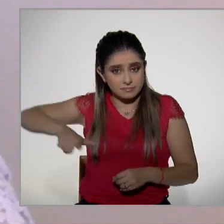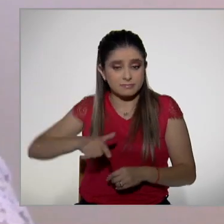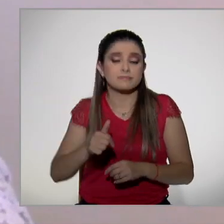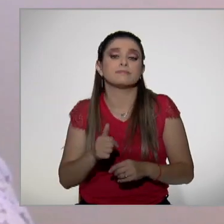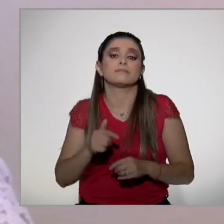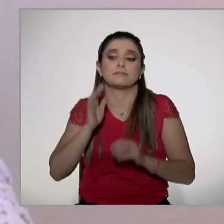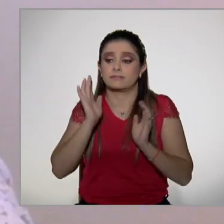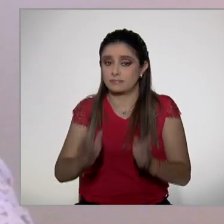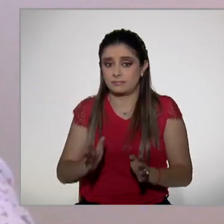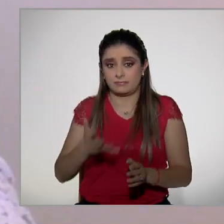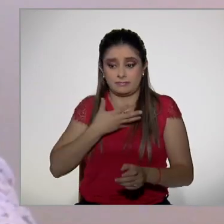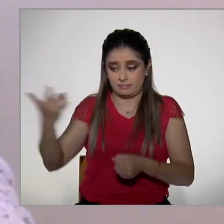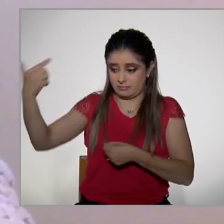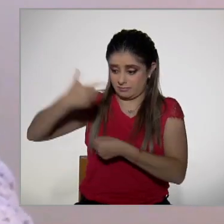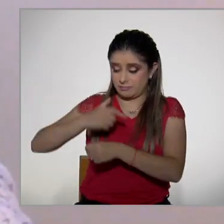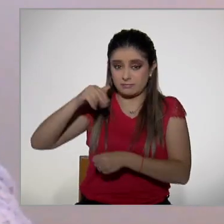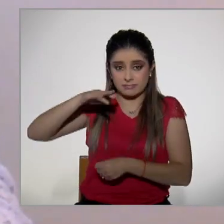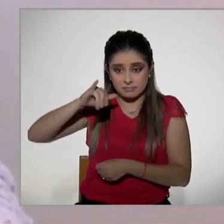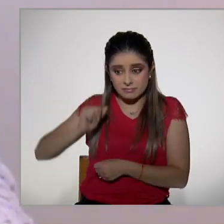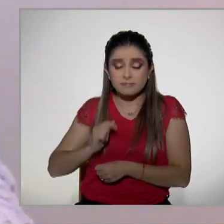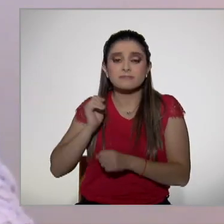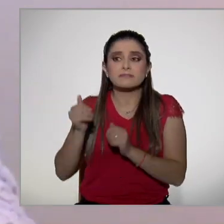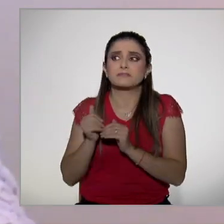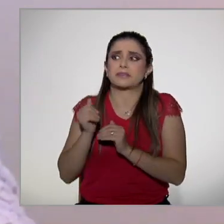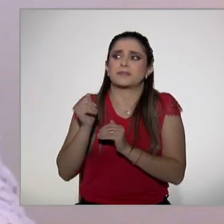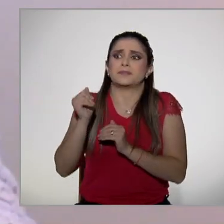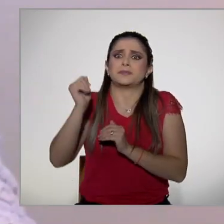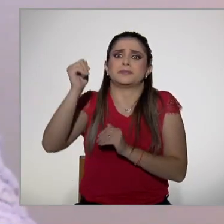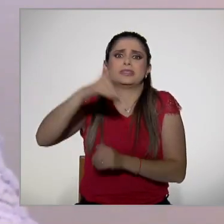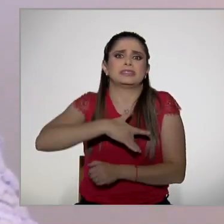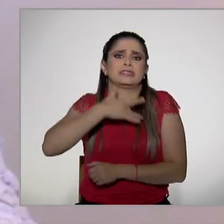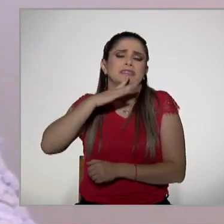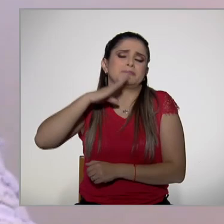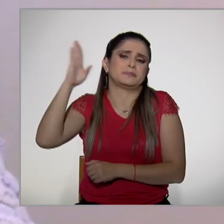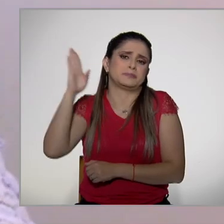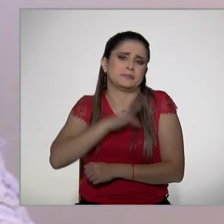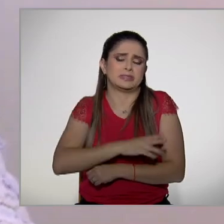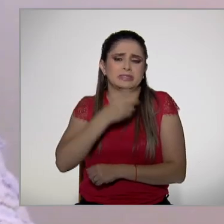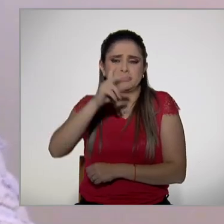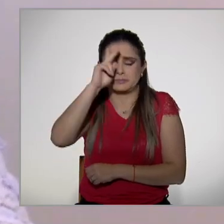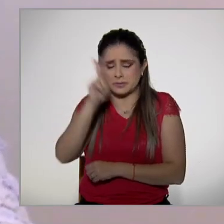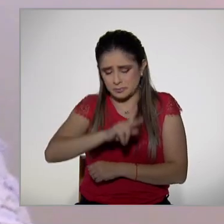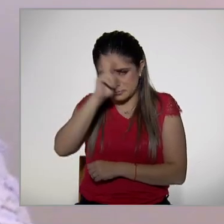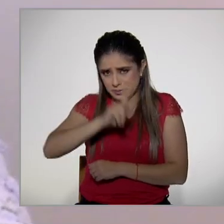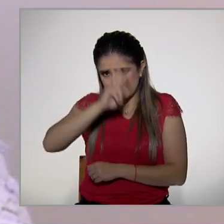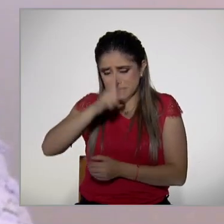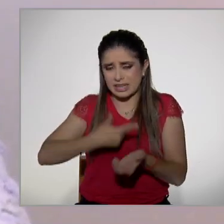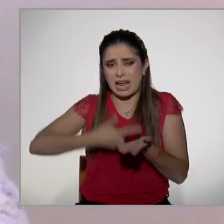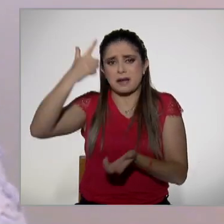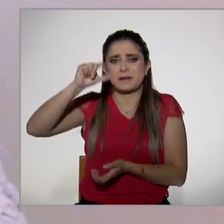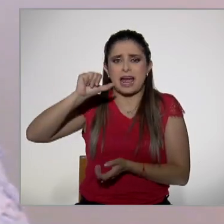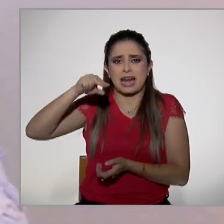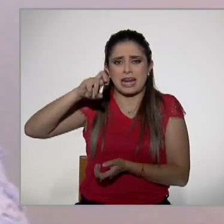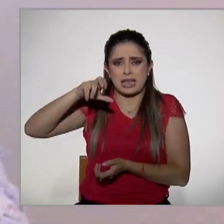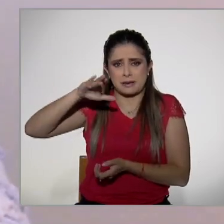o van progresando conforme evoluciona la enfermedad y se va haciendo más grave cuando estos síntomas